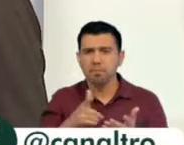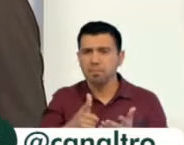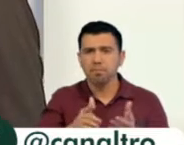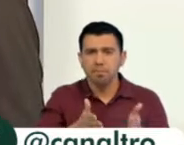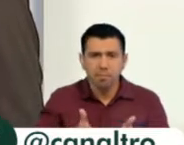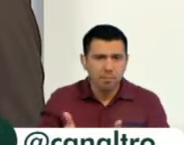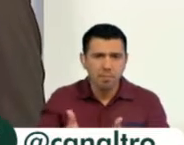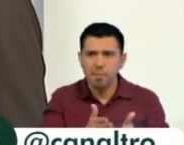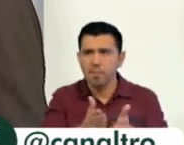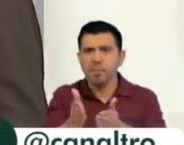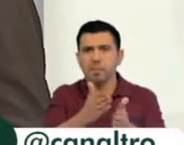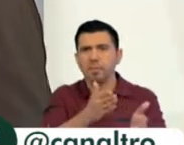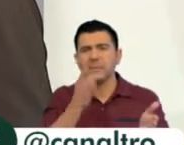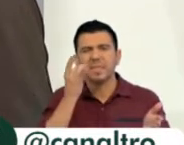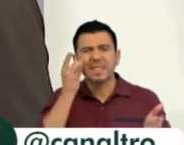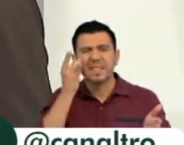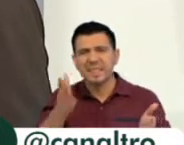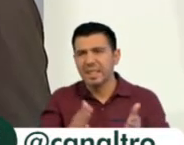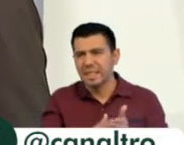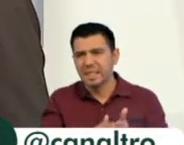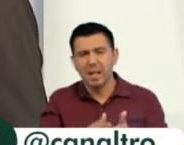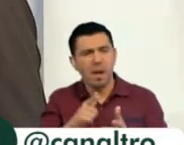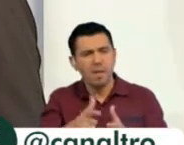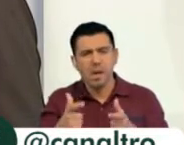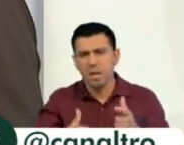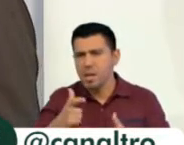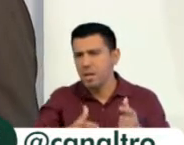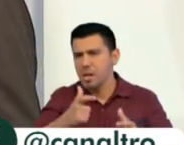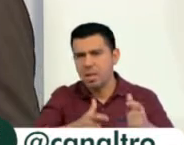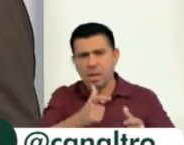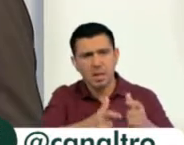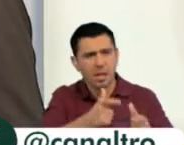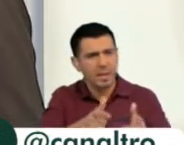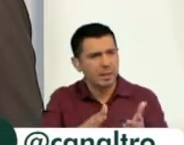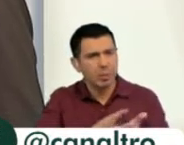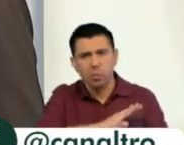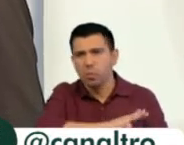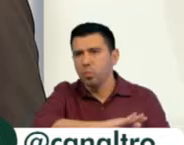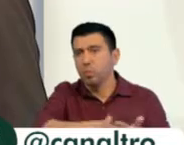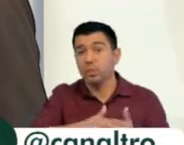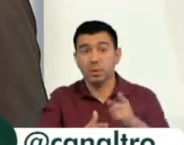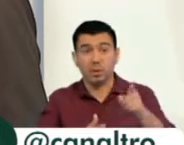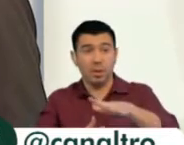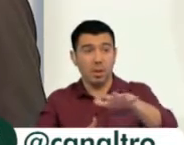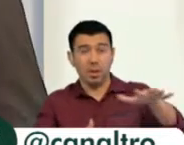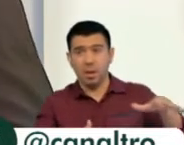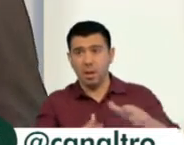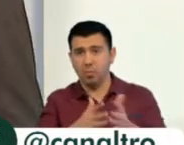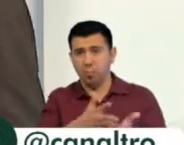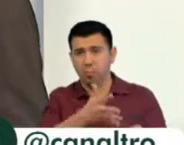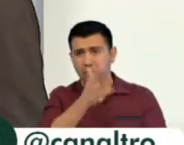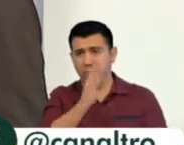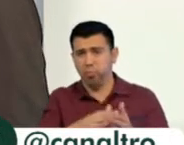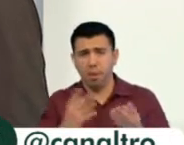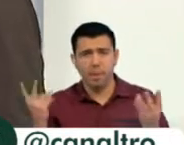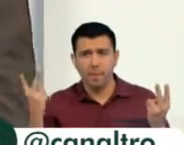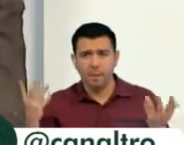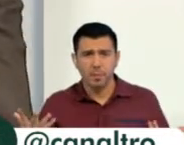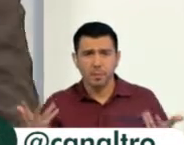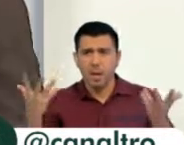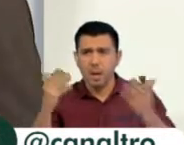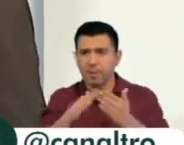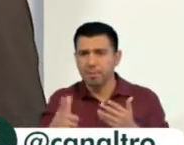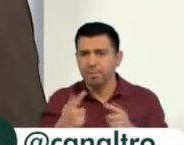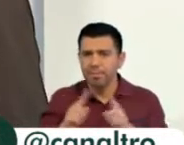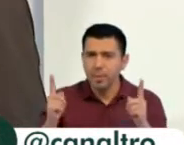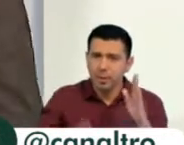son desastrosas, son trochas prácticamente. Y se requiere para una región tan rica como esta, pues que haya vías para que haya desarrollo.